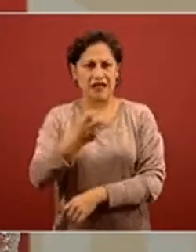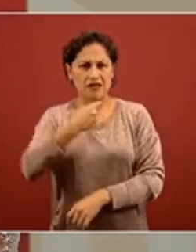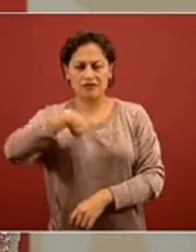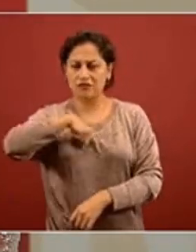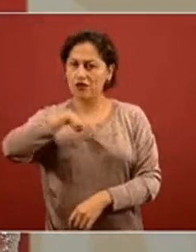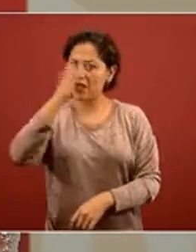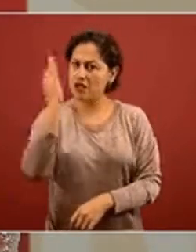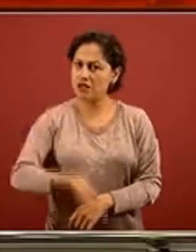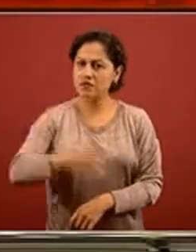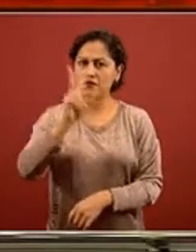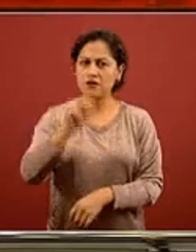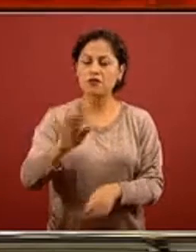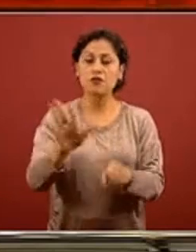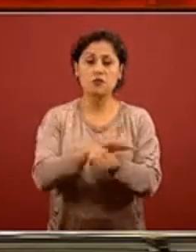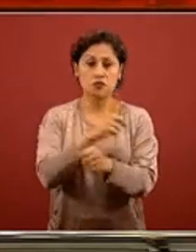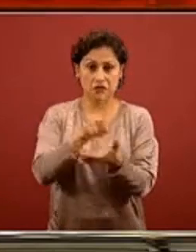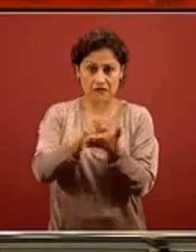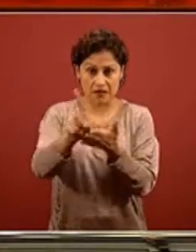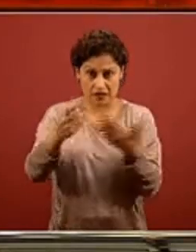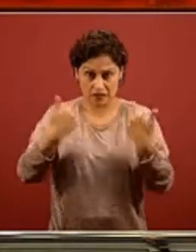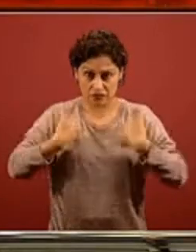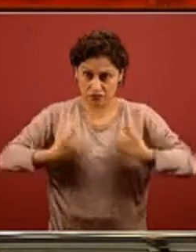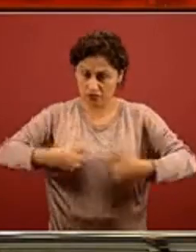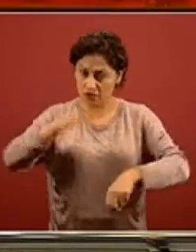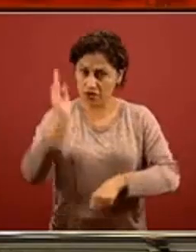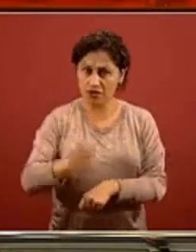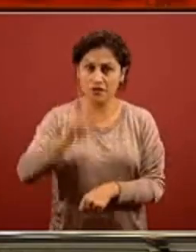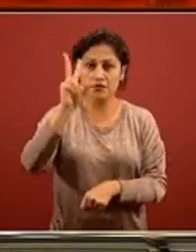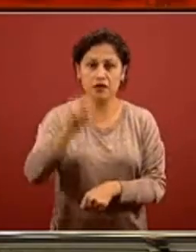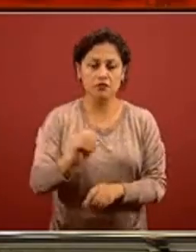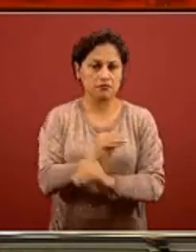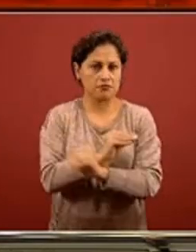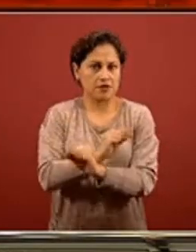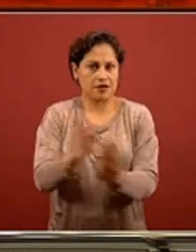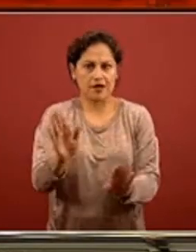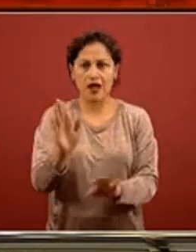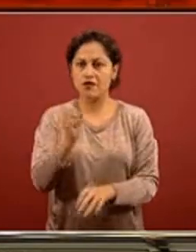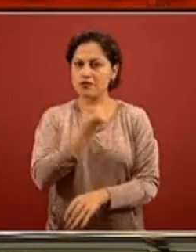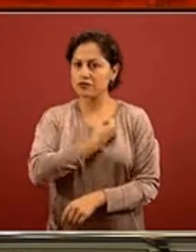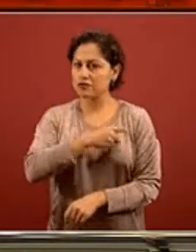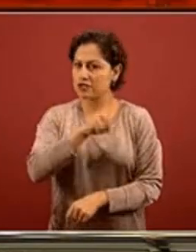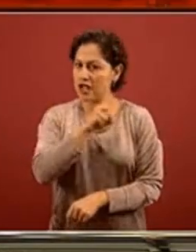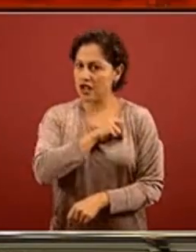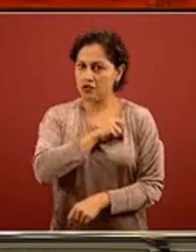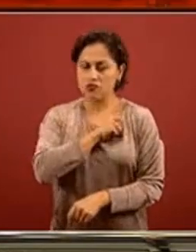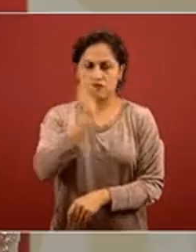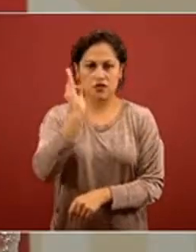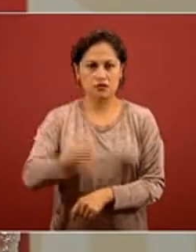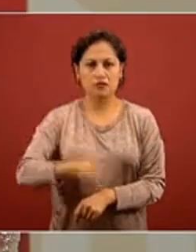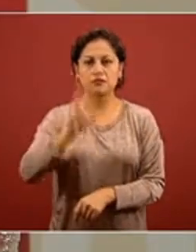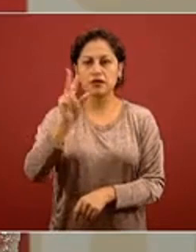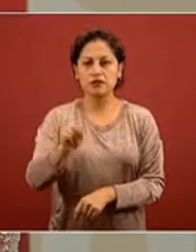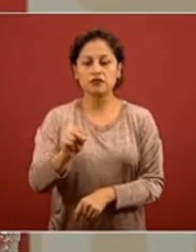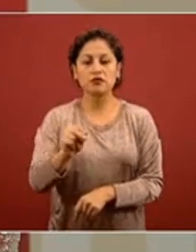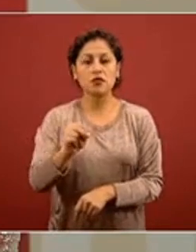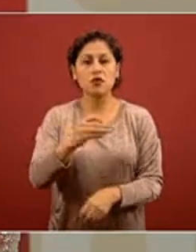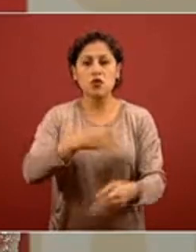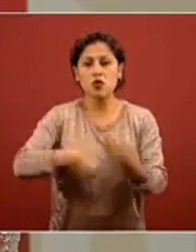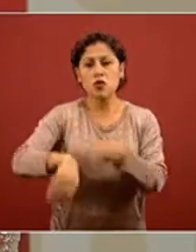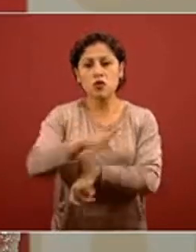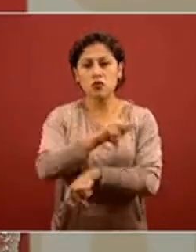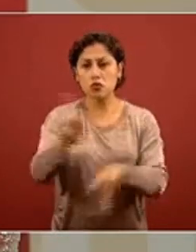derechos humanos y obviamente también en términos de salud. Toda persona enferma o en riesgo de enfermarse tiene el